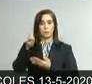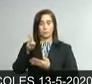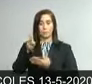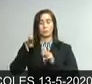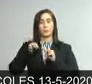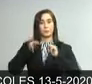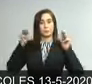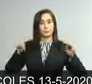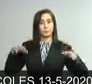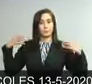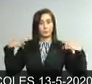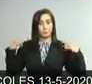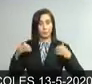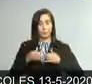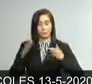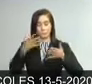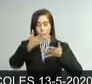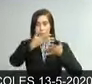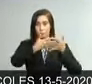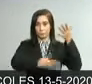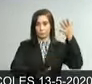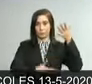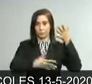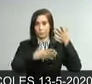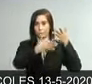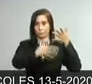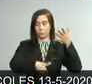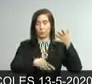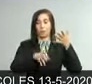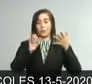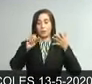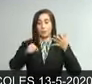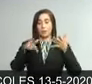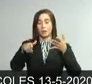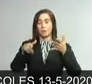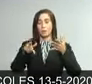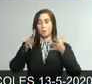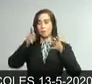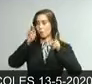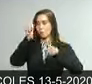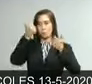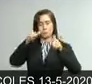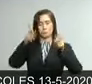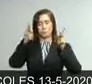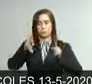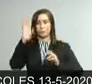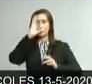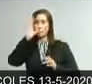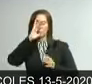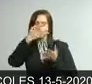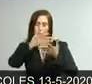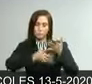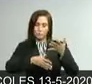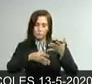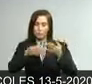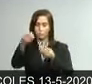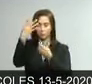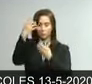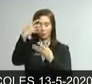Ministerio de Salud Pública y que serviría de guía y orientación en